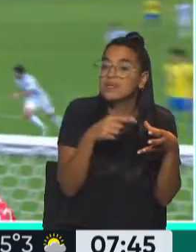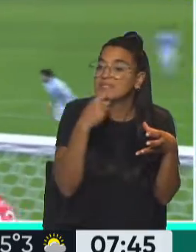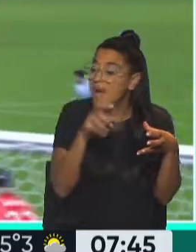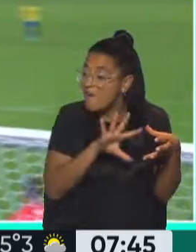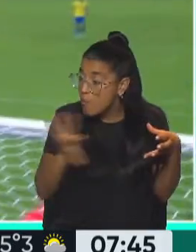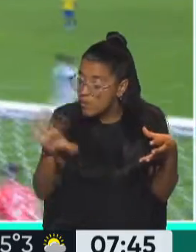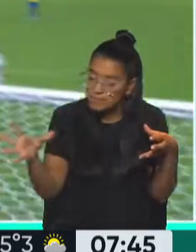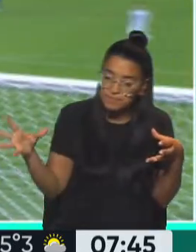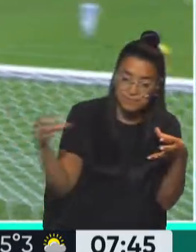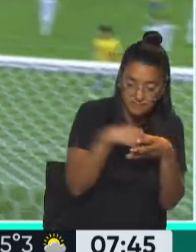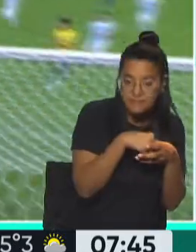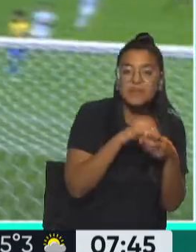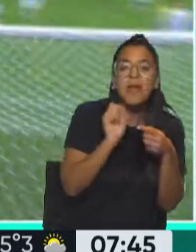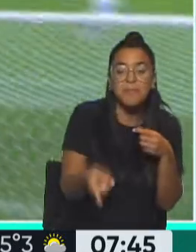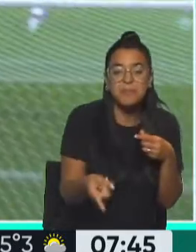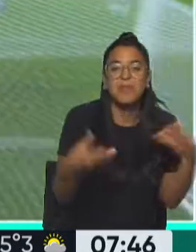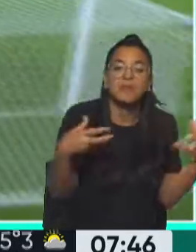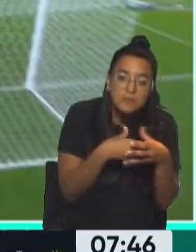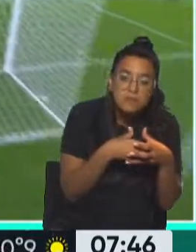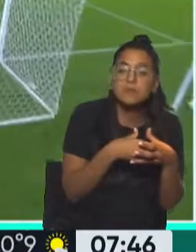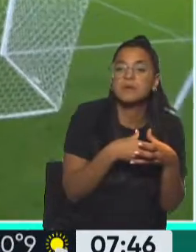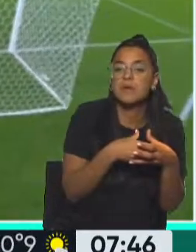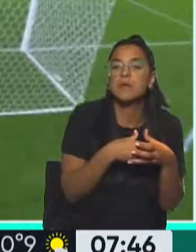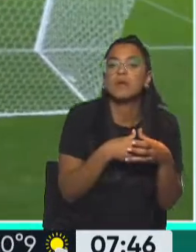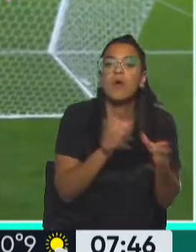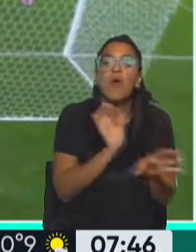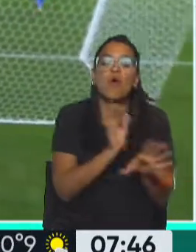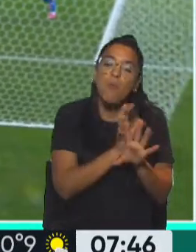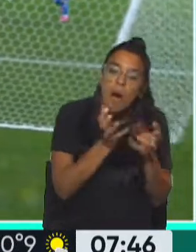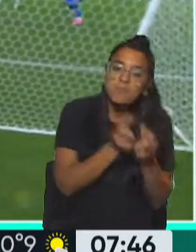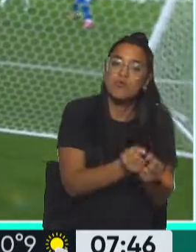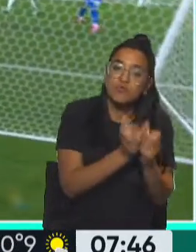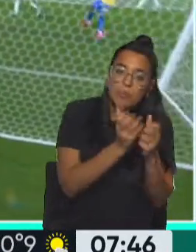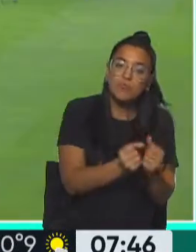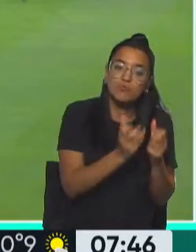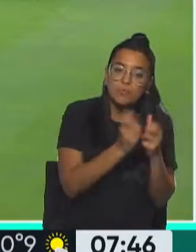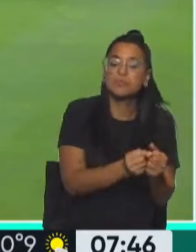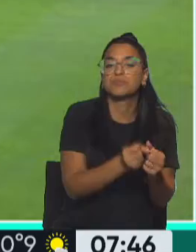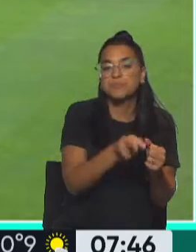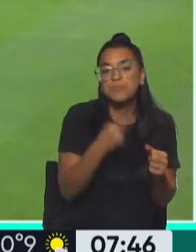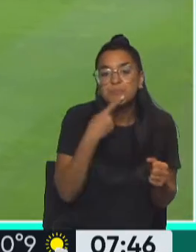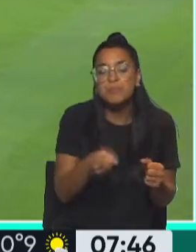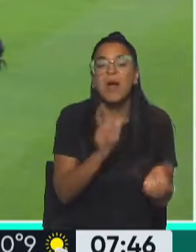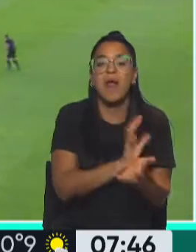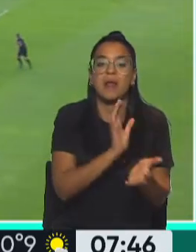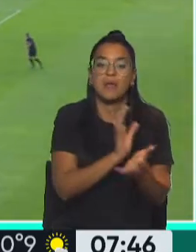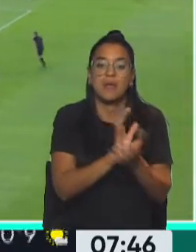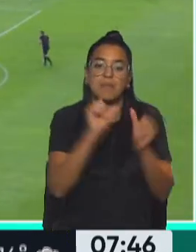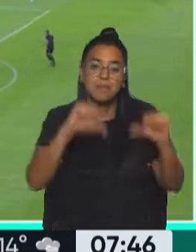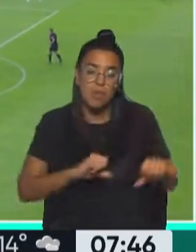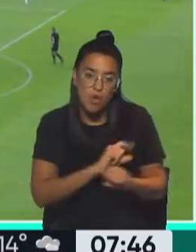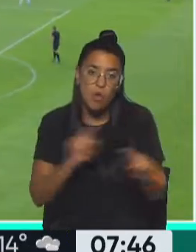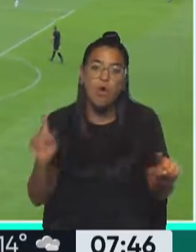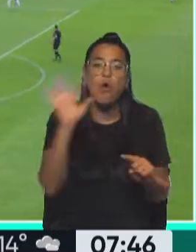quedar afuera también y ofrecerse como soporte para que no la pase tan mal, ¿no?